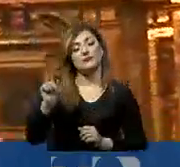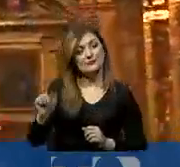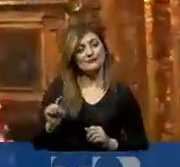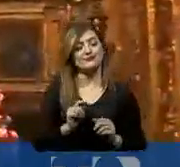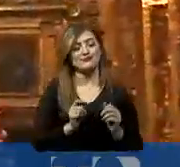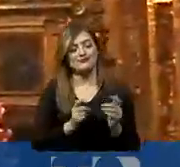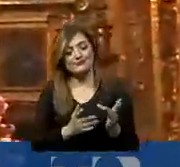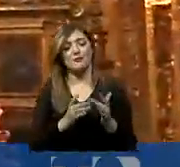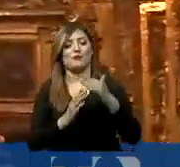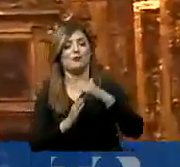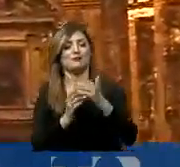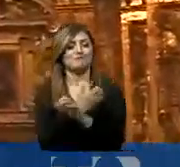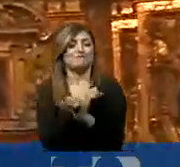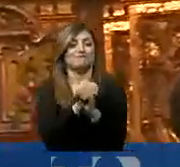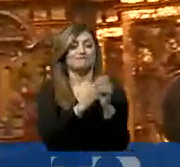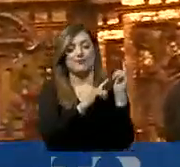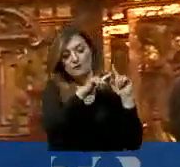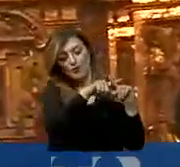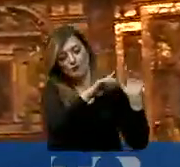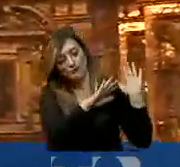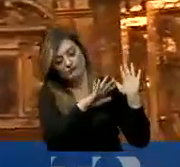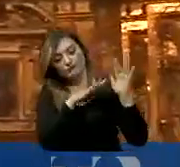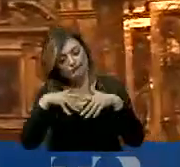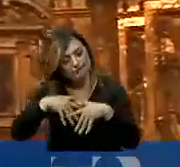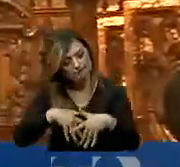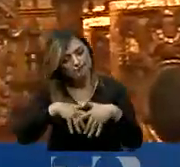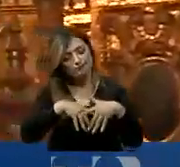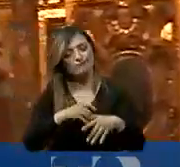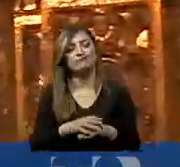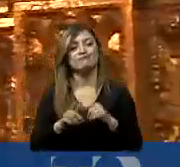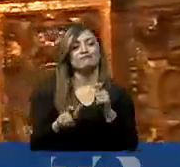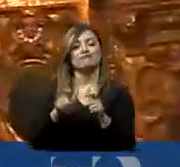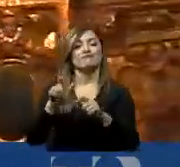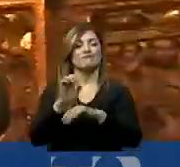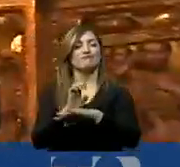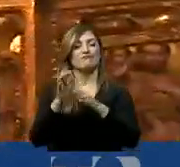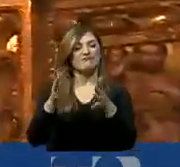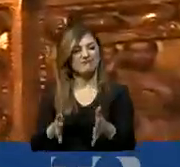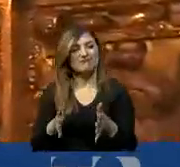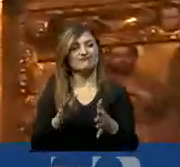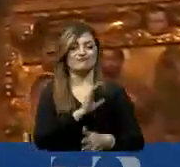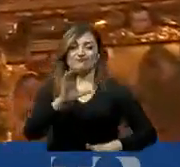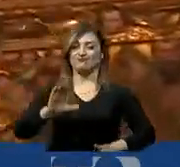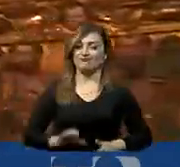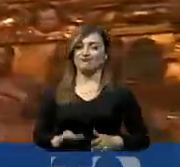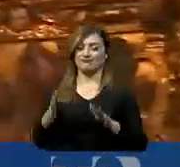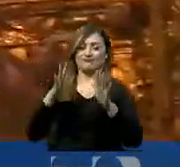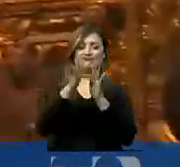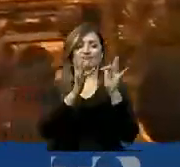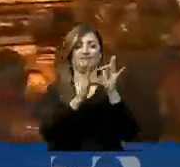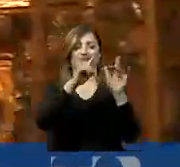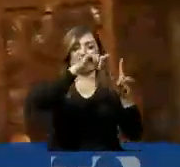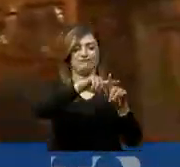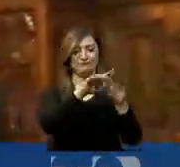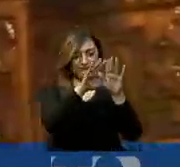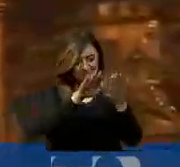la esperanza, la salvación y todo lo necesario para que el pueblo, que todos los cristianos nos volvamos al misterio de la cruz.